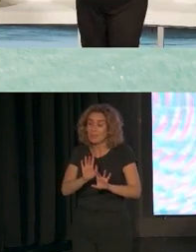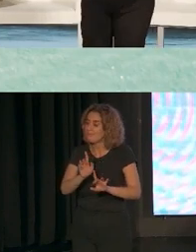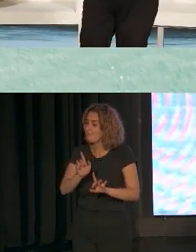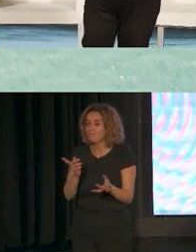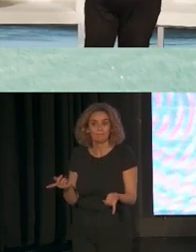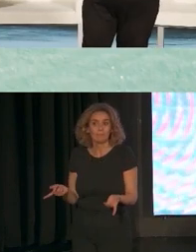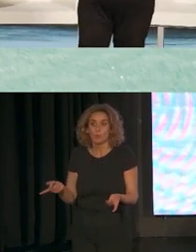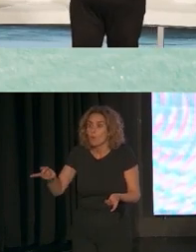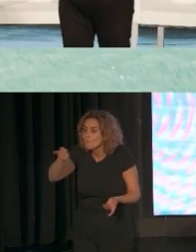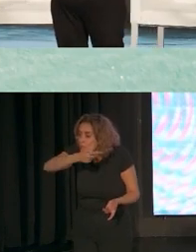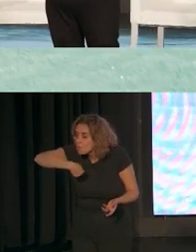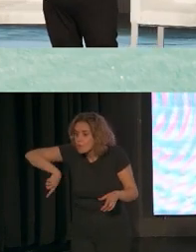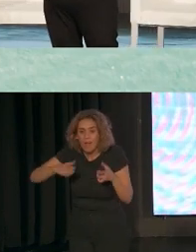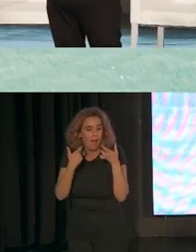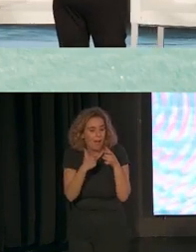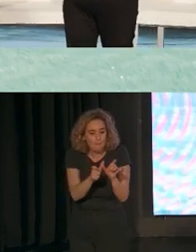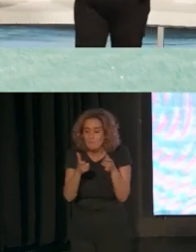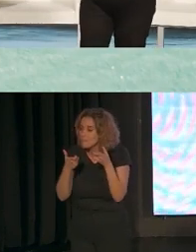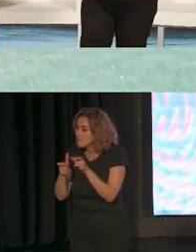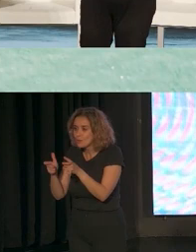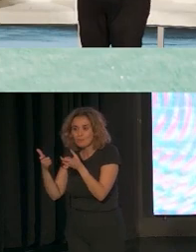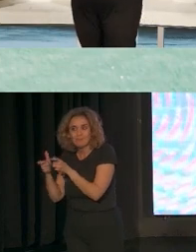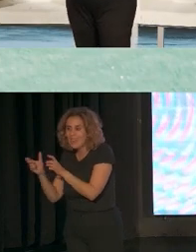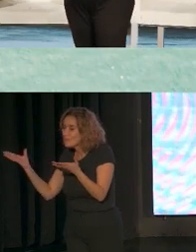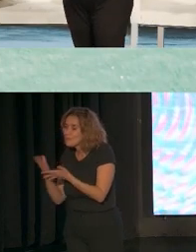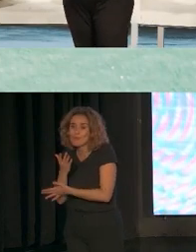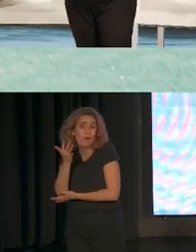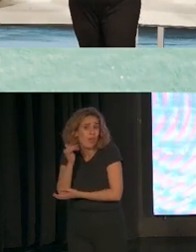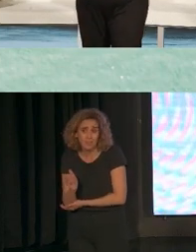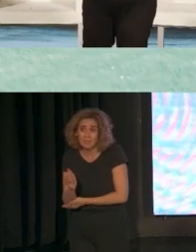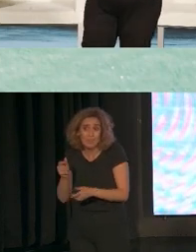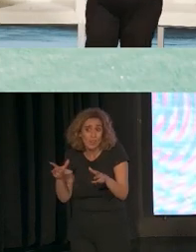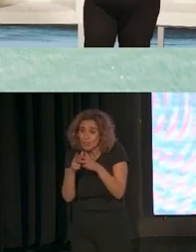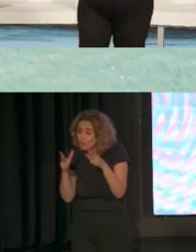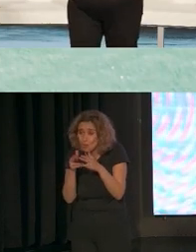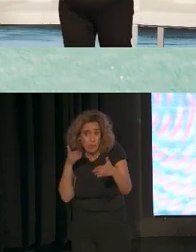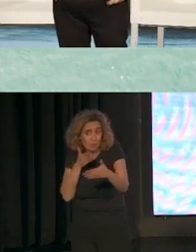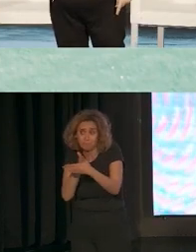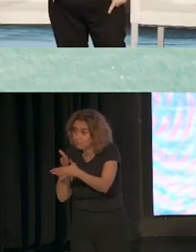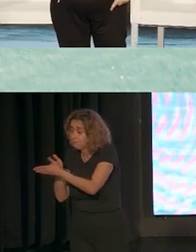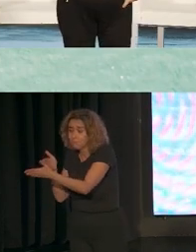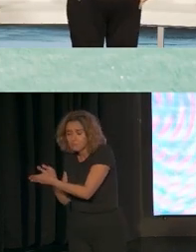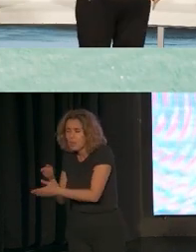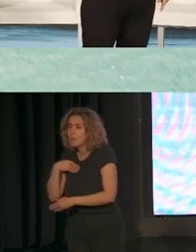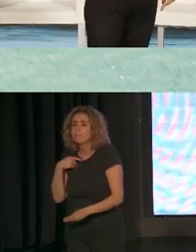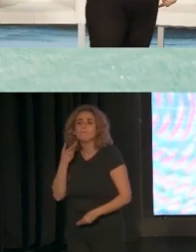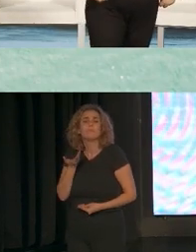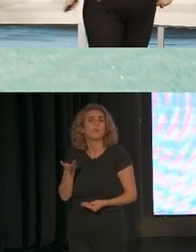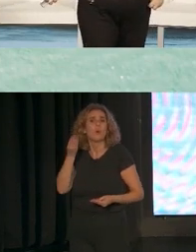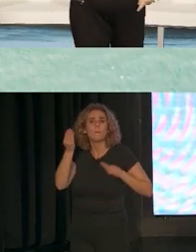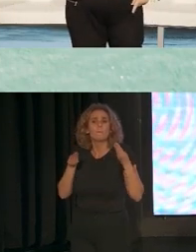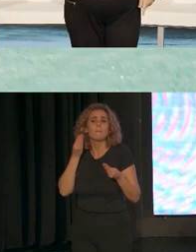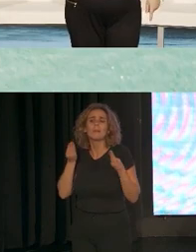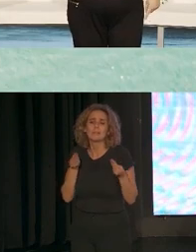están por todos los ámbitos de la comunidad y por todos los ámbitos de la sociedad Así que decidí en ese